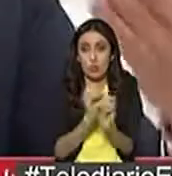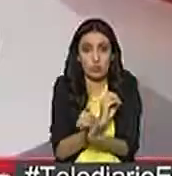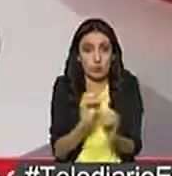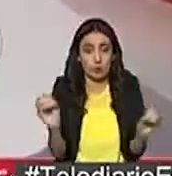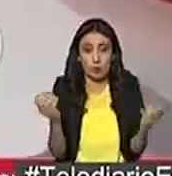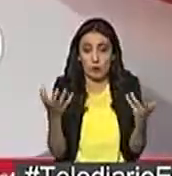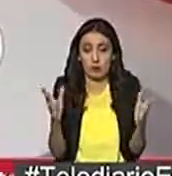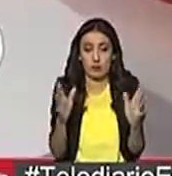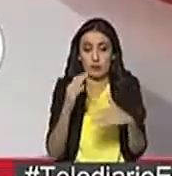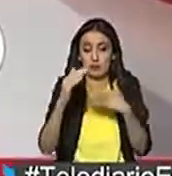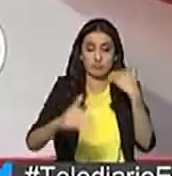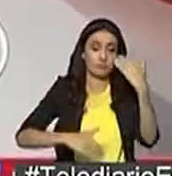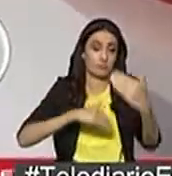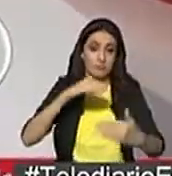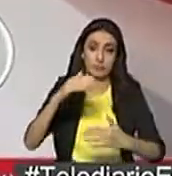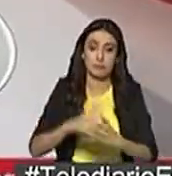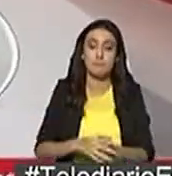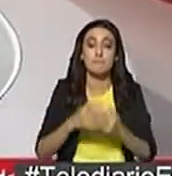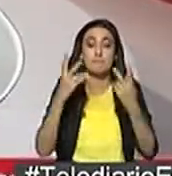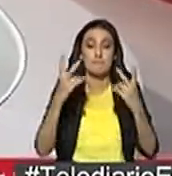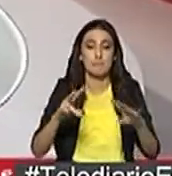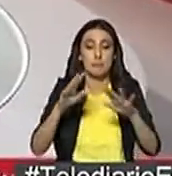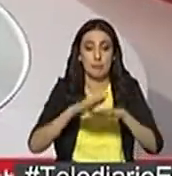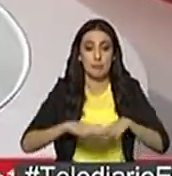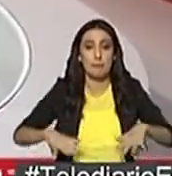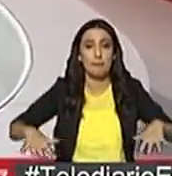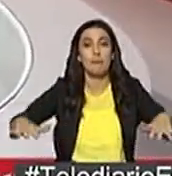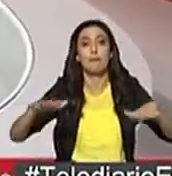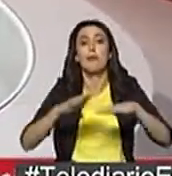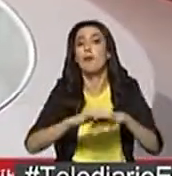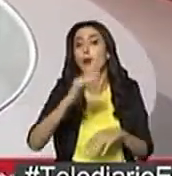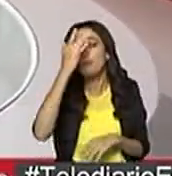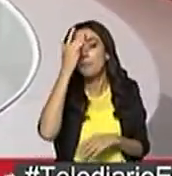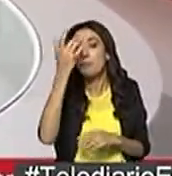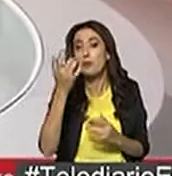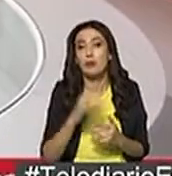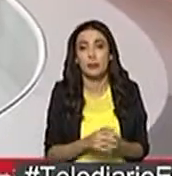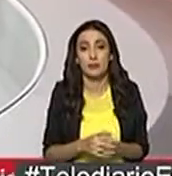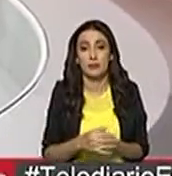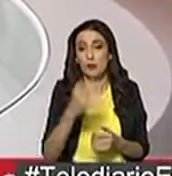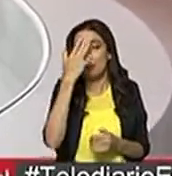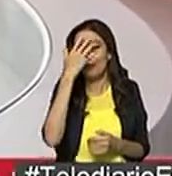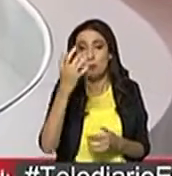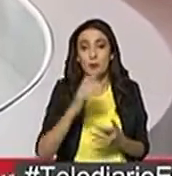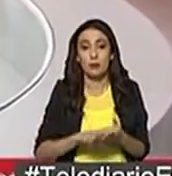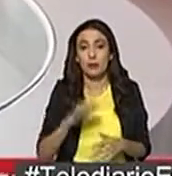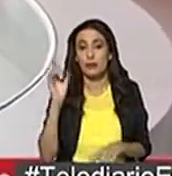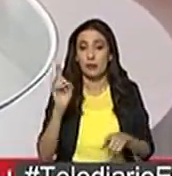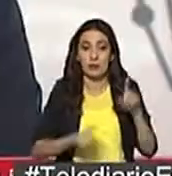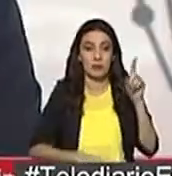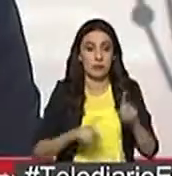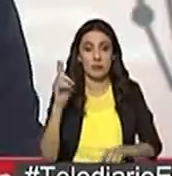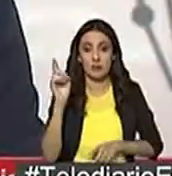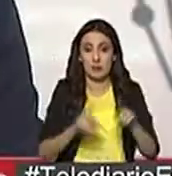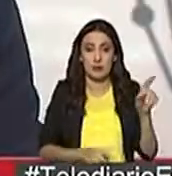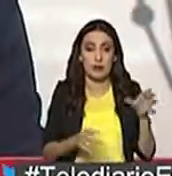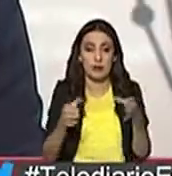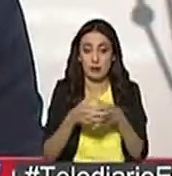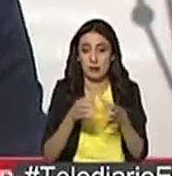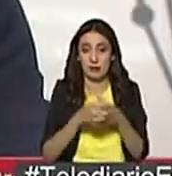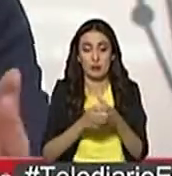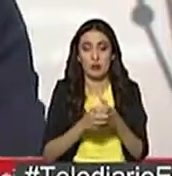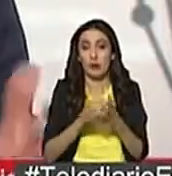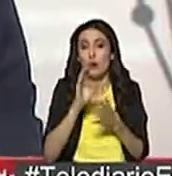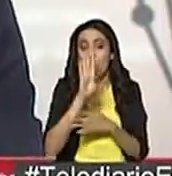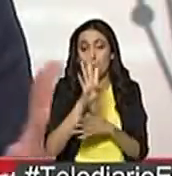que más pueden pagar y a aquellos que no están pagando, ¿por qué, Fabricio? Porque el país hoy día tiene una evasión, según la CEPAL, del 4% del